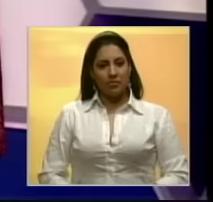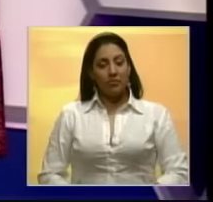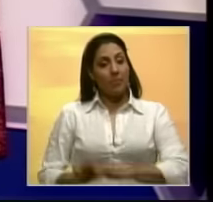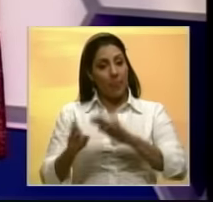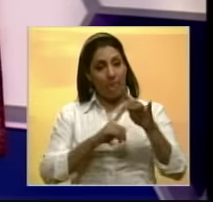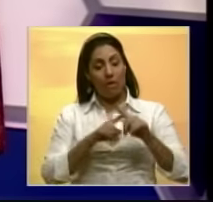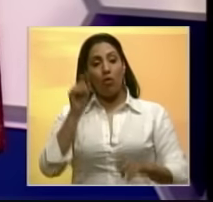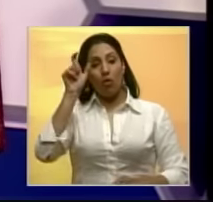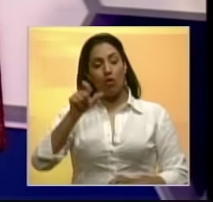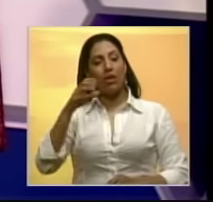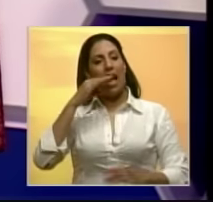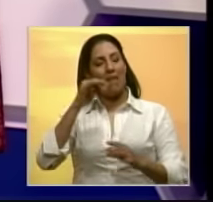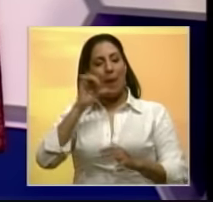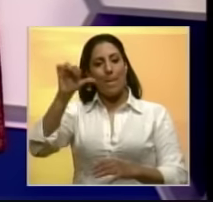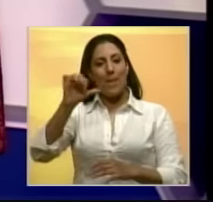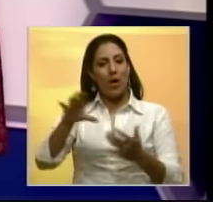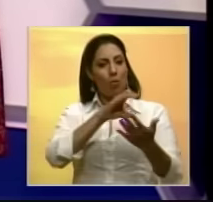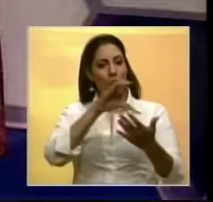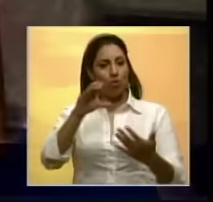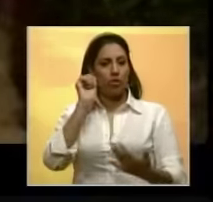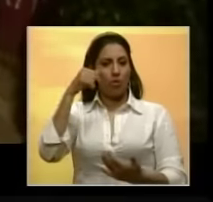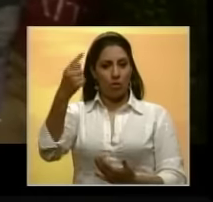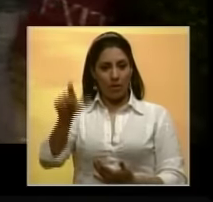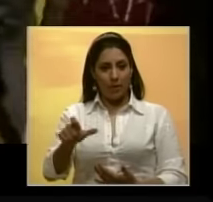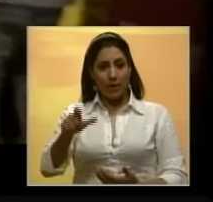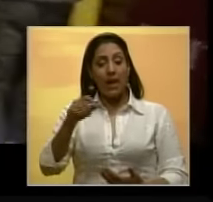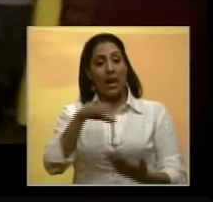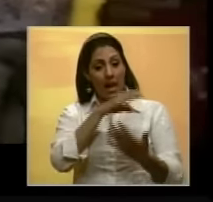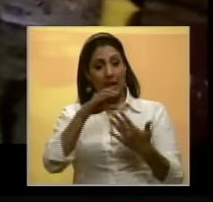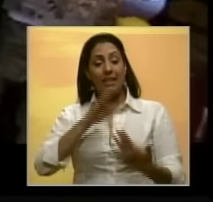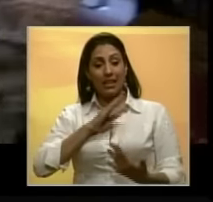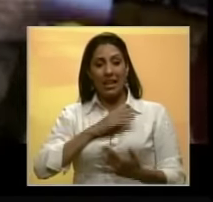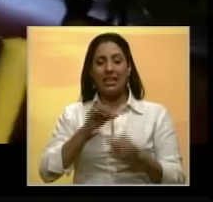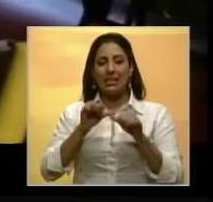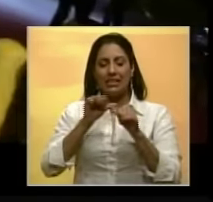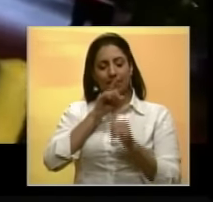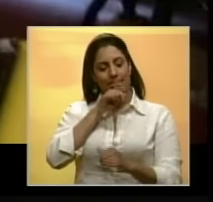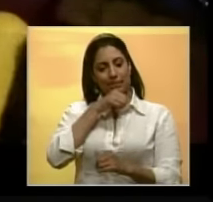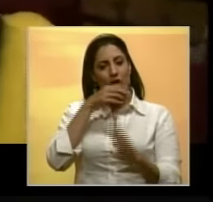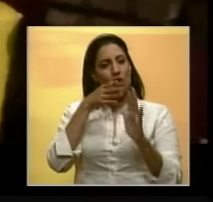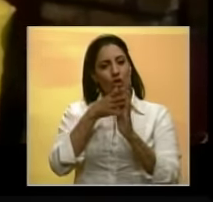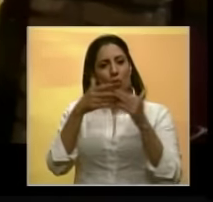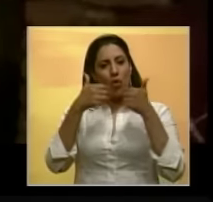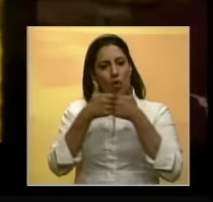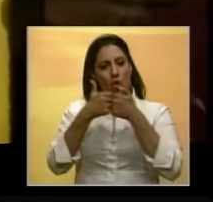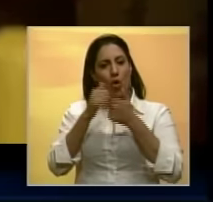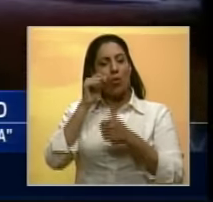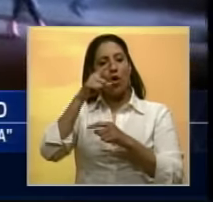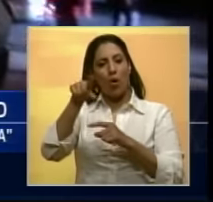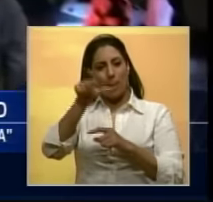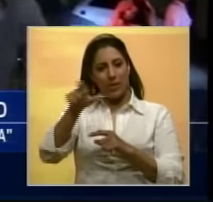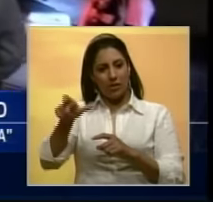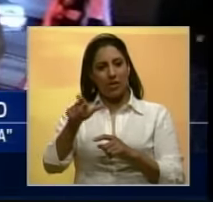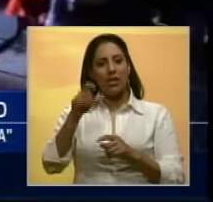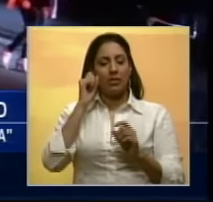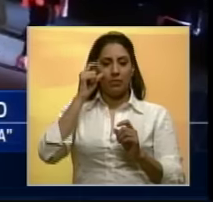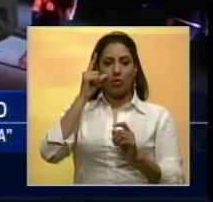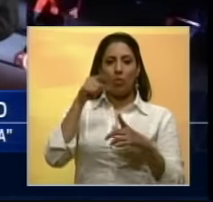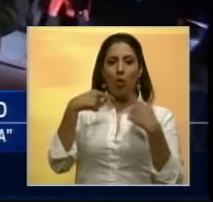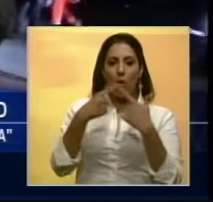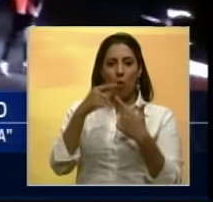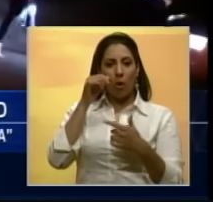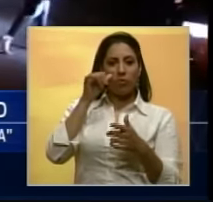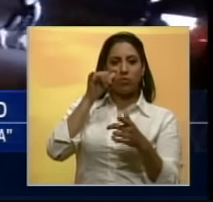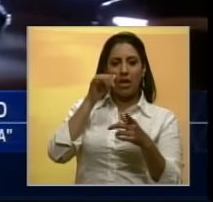Y Justin Bieber habló mal de la música de The Weeknd. El cantante, quien había mantenido silencio sobre el romance de Selena y Avec, fue sorprendido por